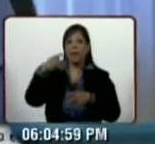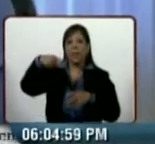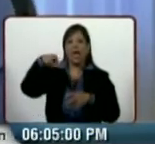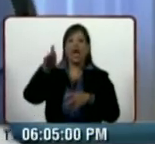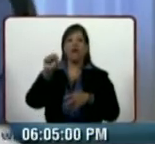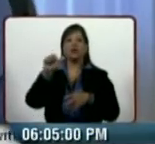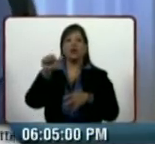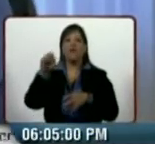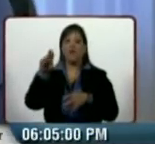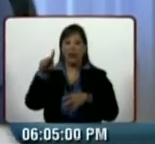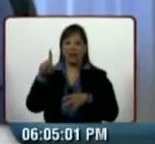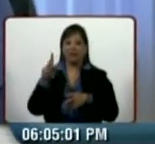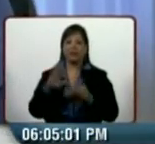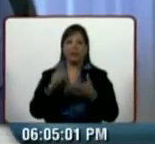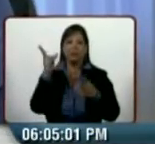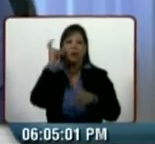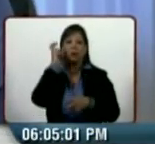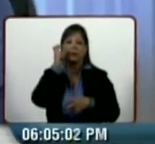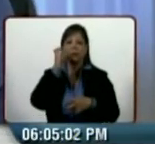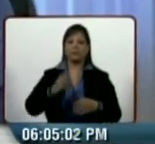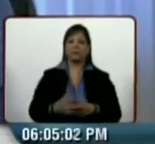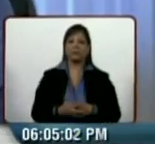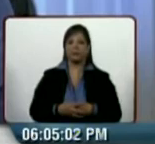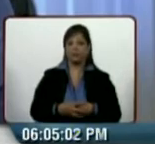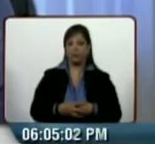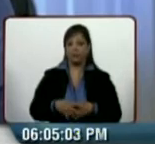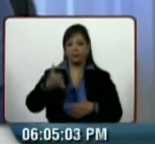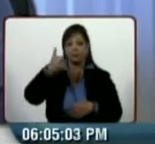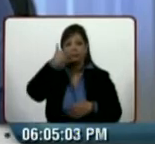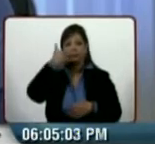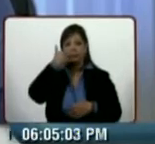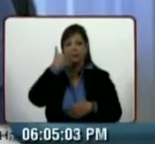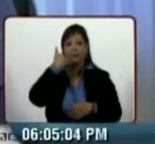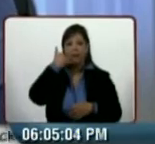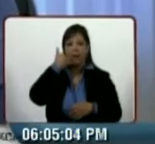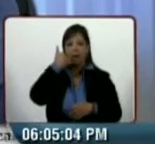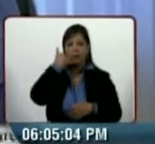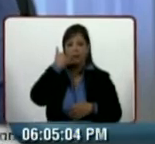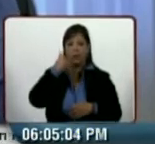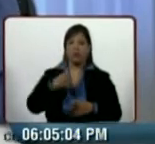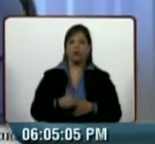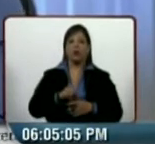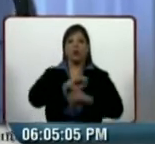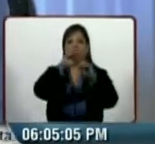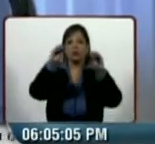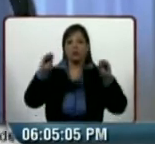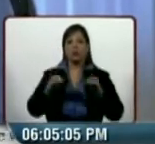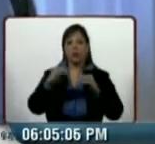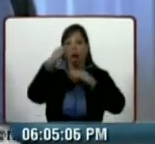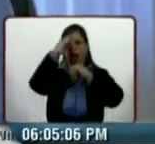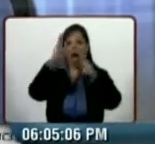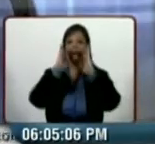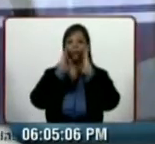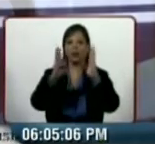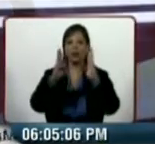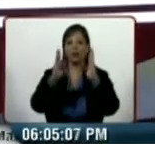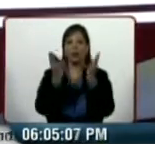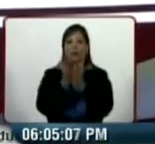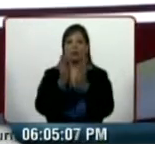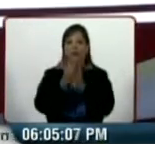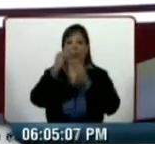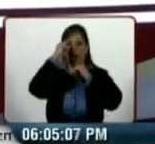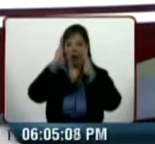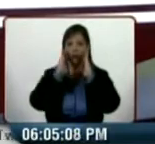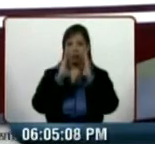lo escuchamos jorge american eagle todos están hoyos ahorita aquí en estudio escuchando